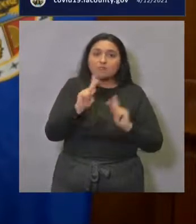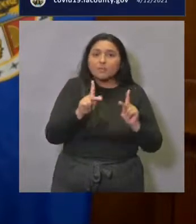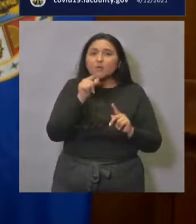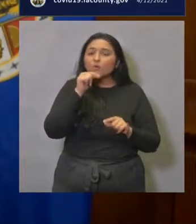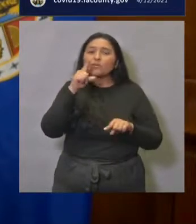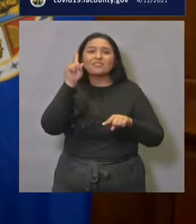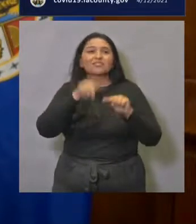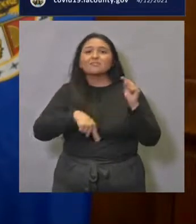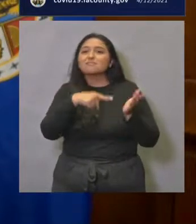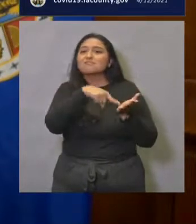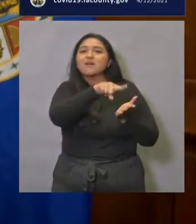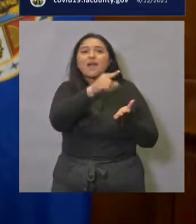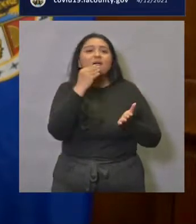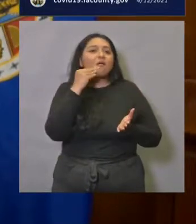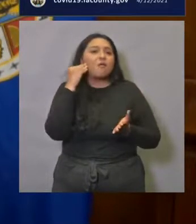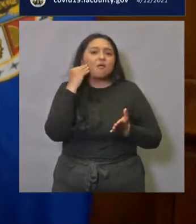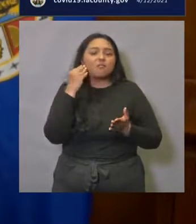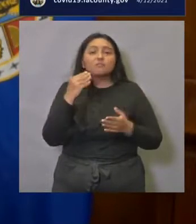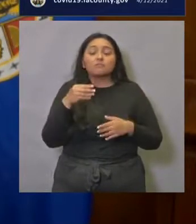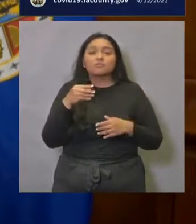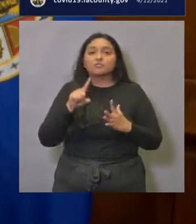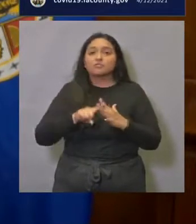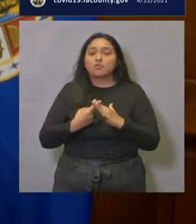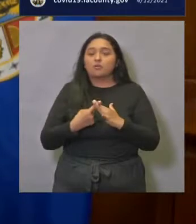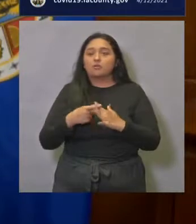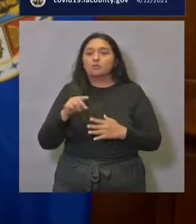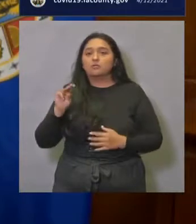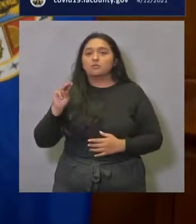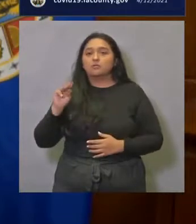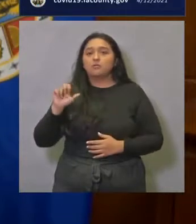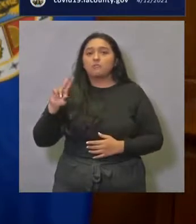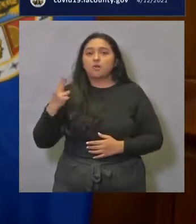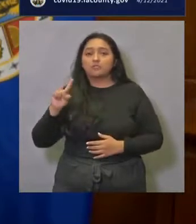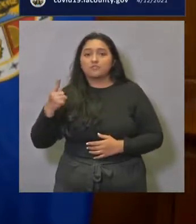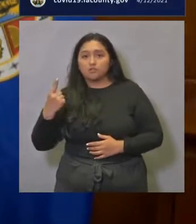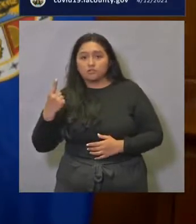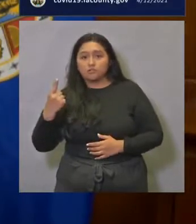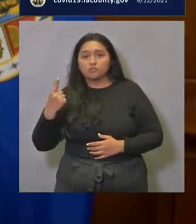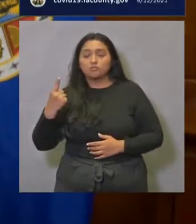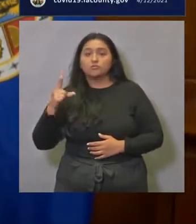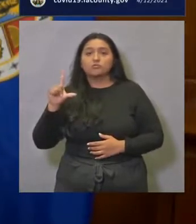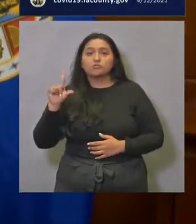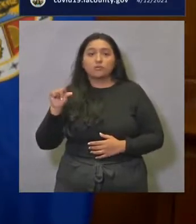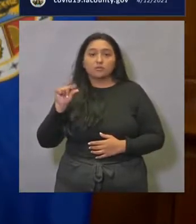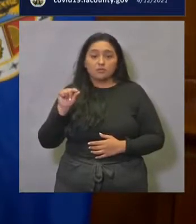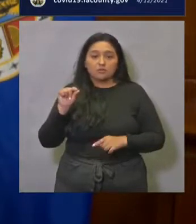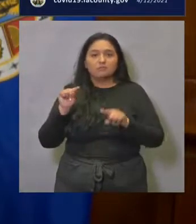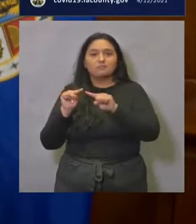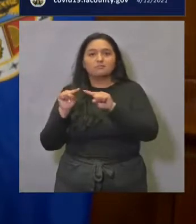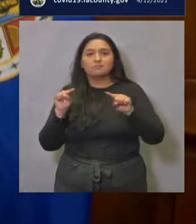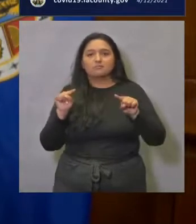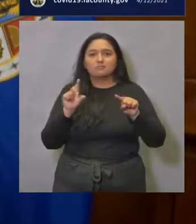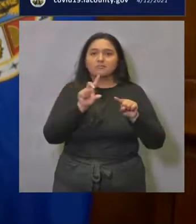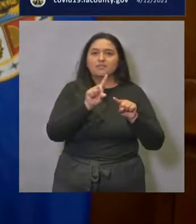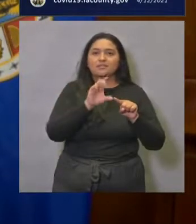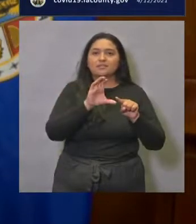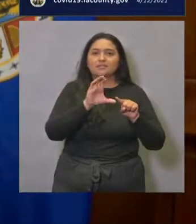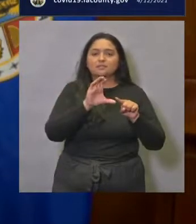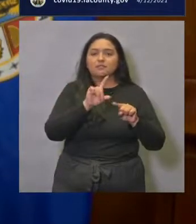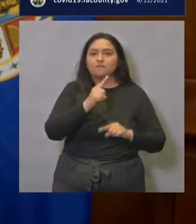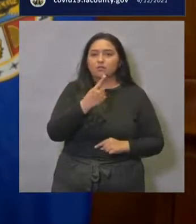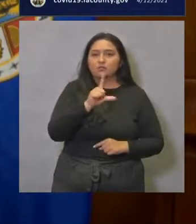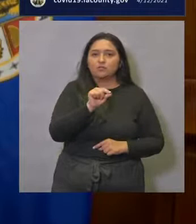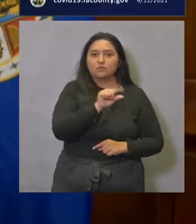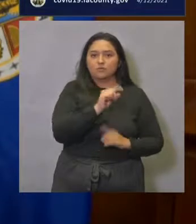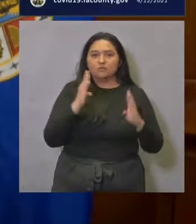sobre las casas entre el 1 de marzo y la 31 de diciembre